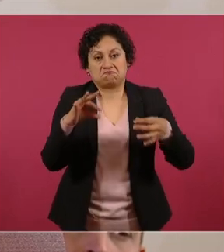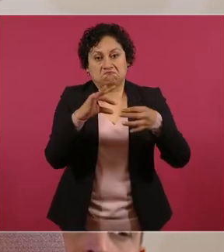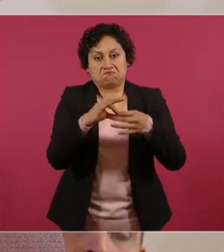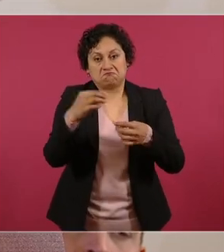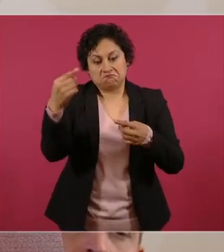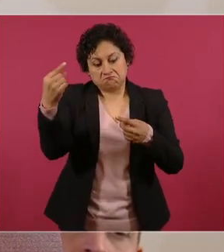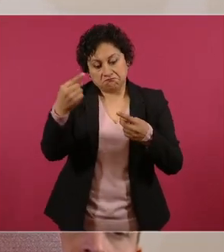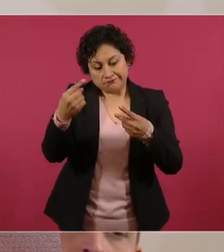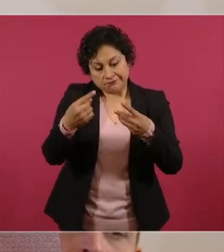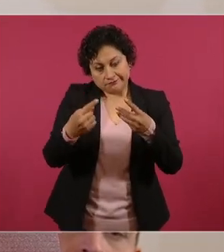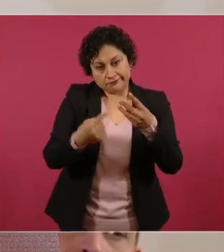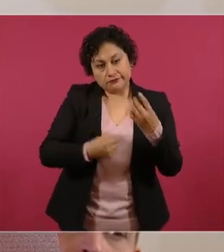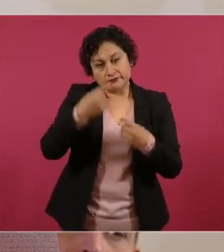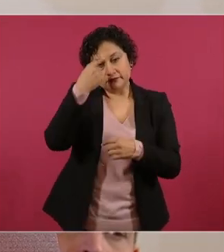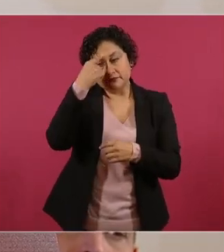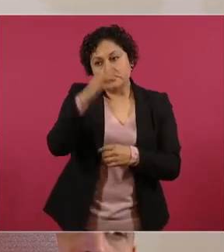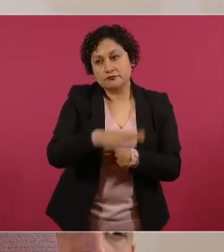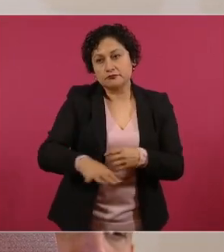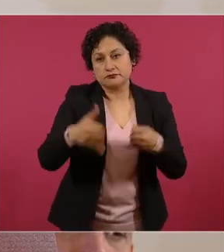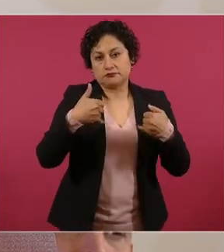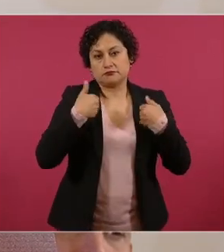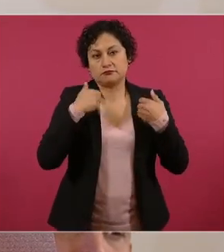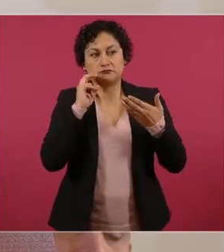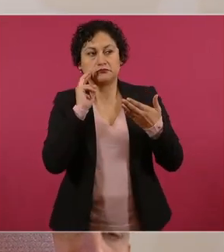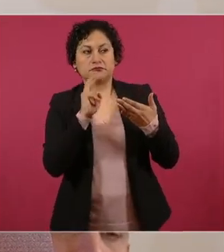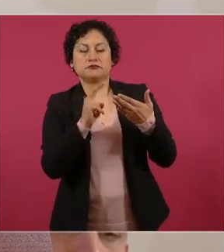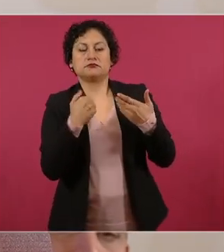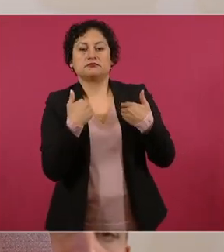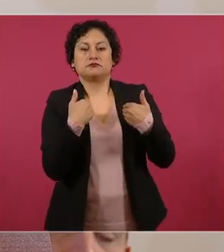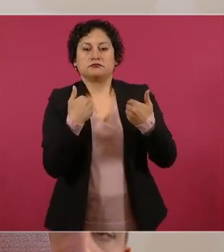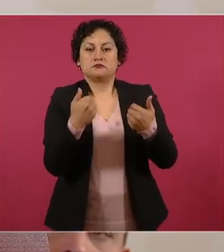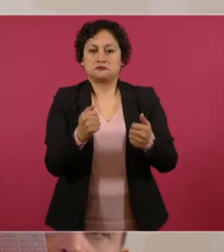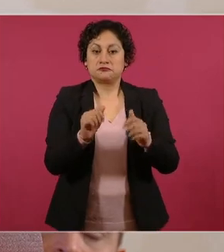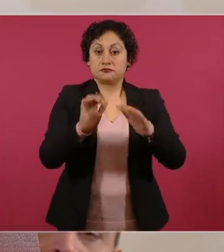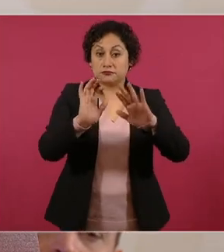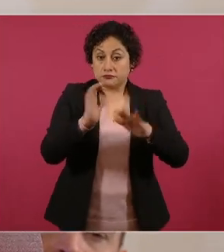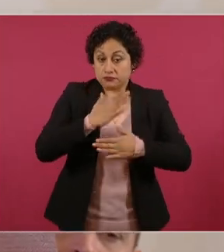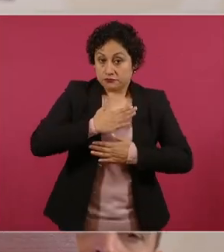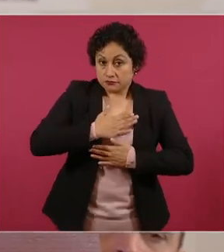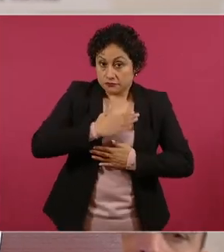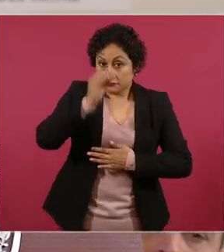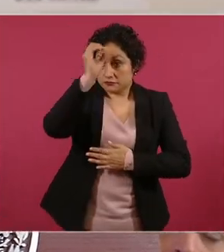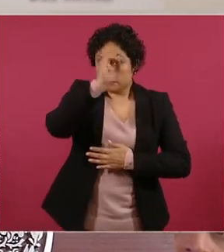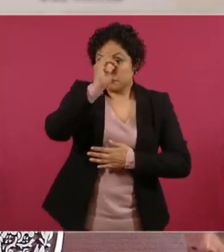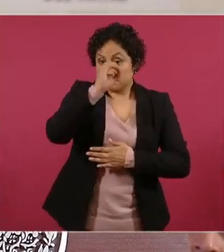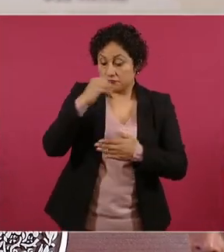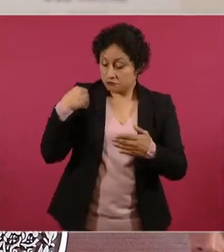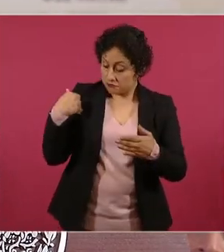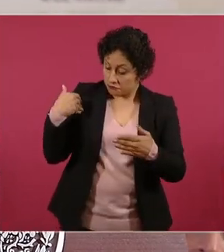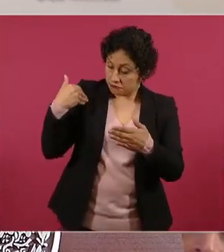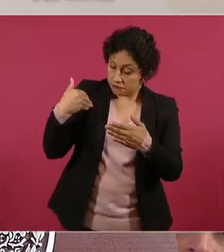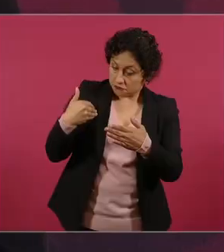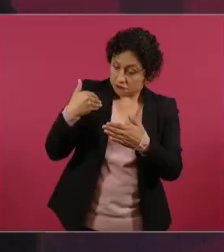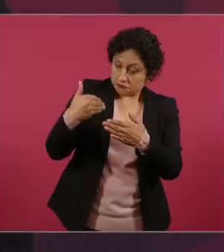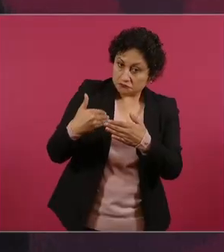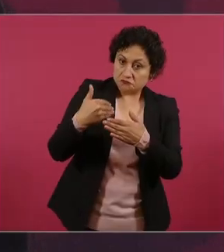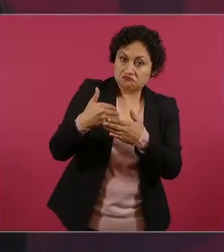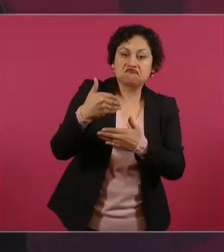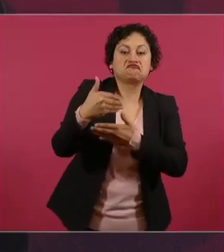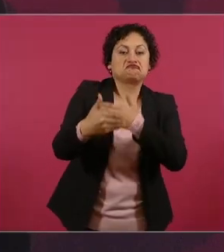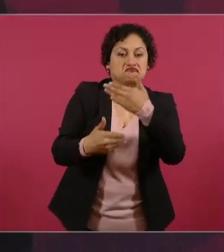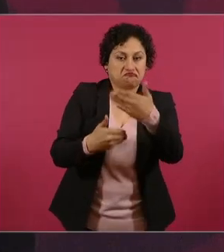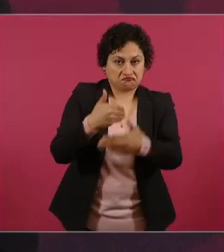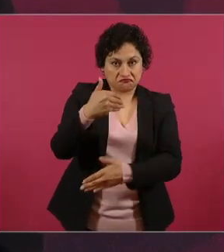y sí creo que hemos ido avanzando bastante. El libro va dedicado a ellos,